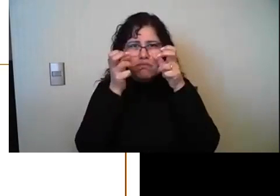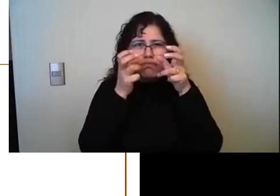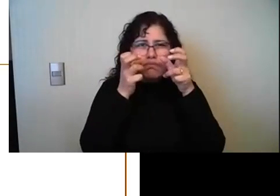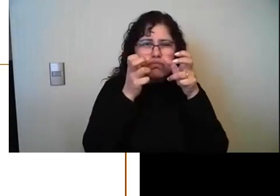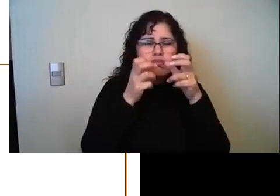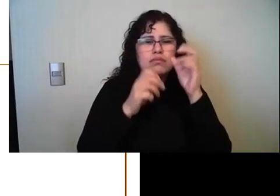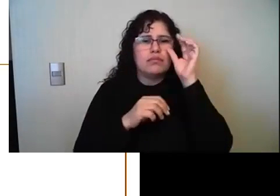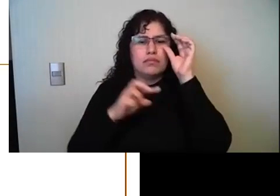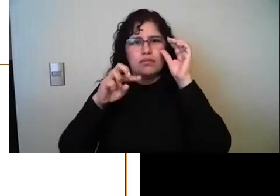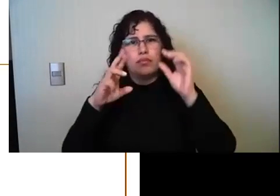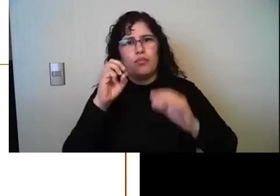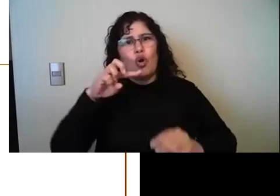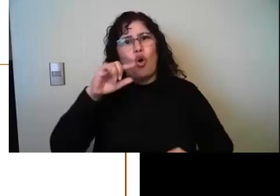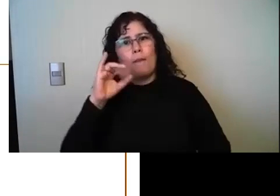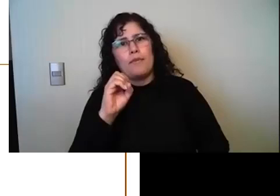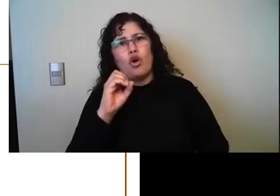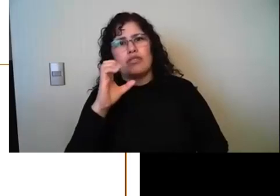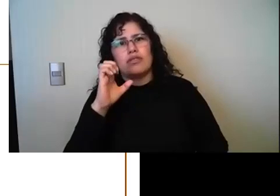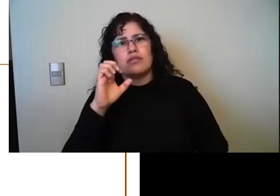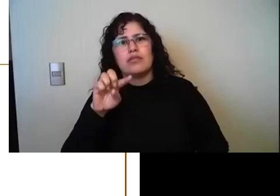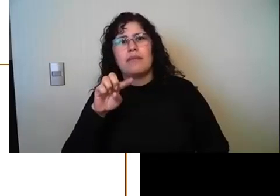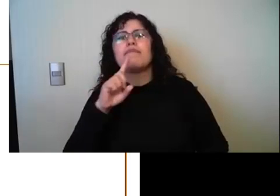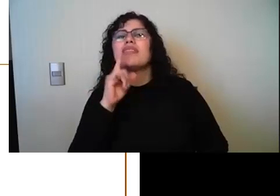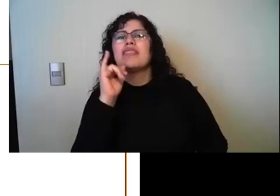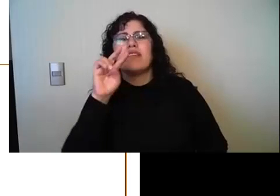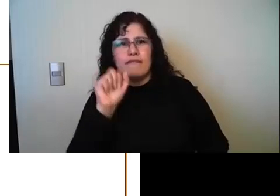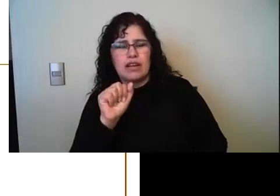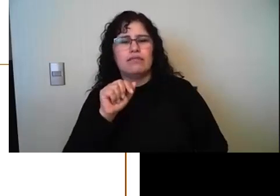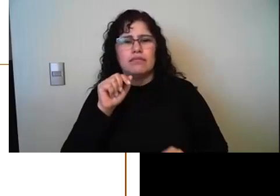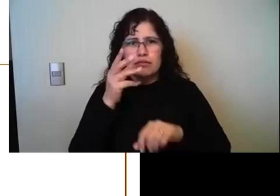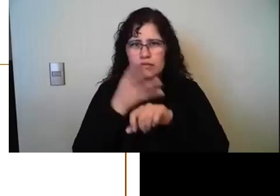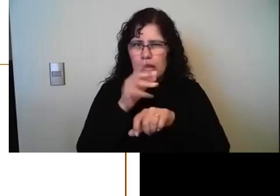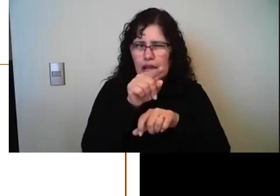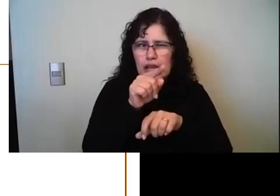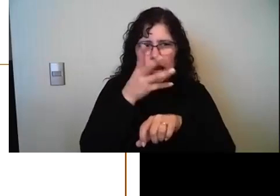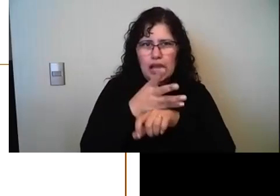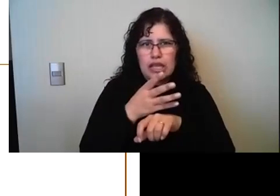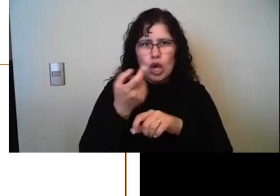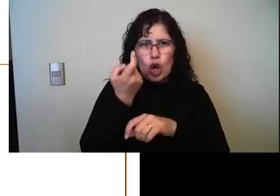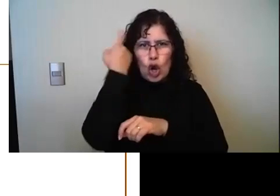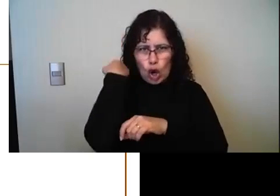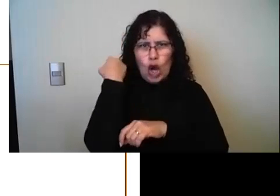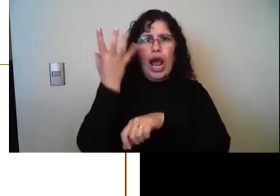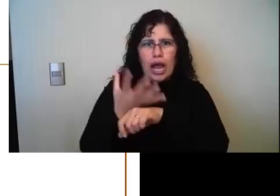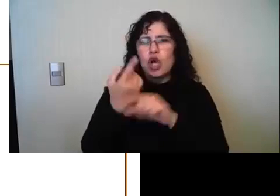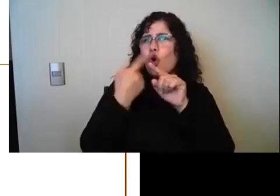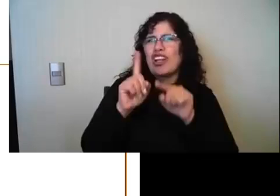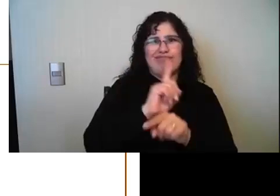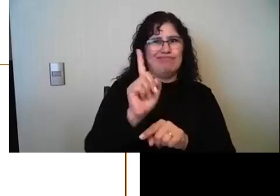Propioceptiva, que recuerden que hay una que es consciente y hay otra que es inconsciente. La que